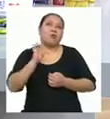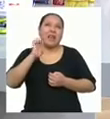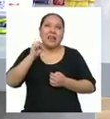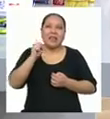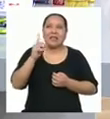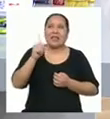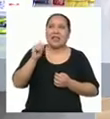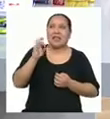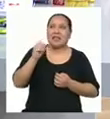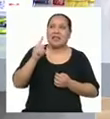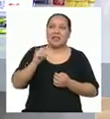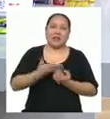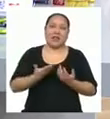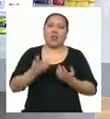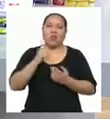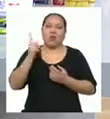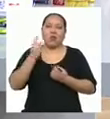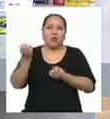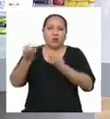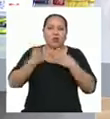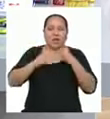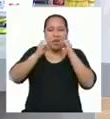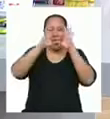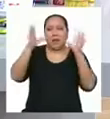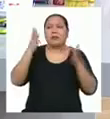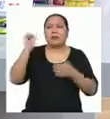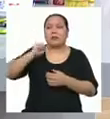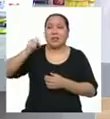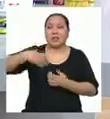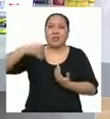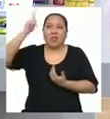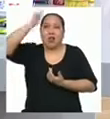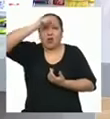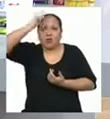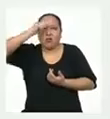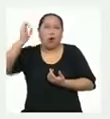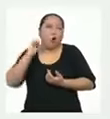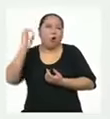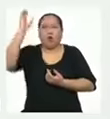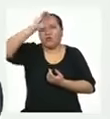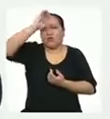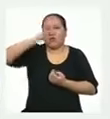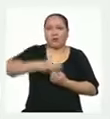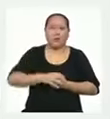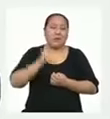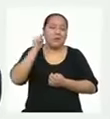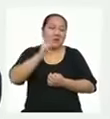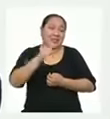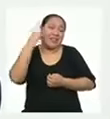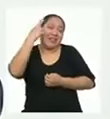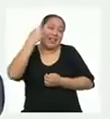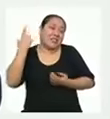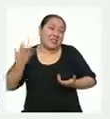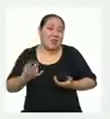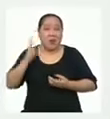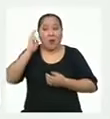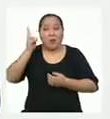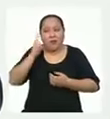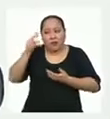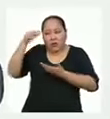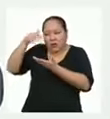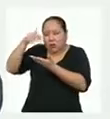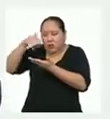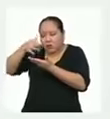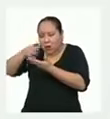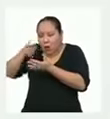comunicarnos todo tan claro, por más que tenga toda la teoría y todos los conocimientos del mundo. Por eso estudiamos cómo transmitir